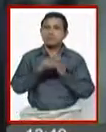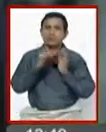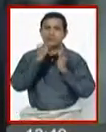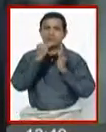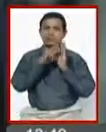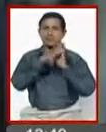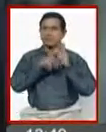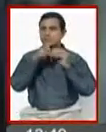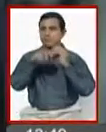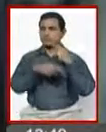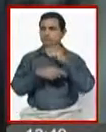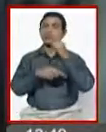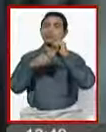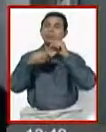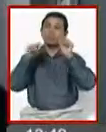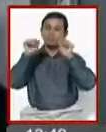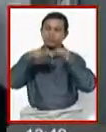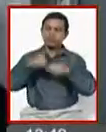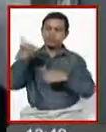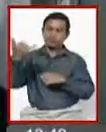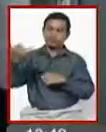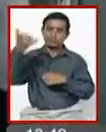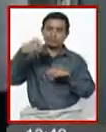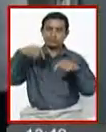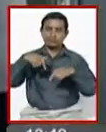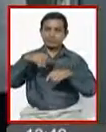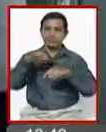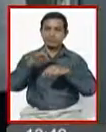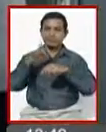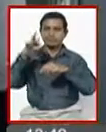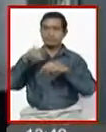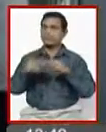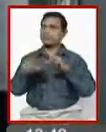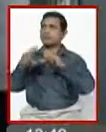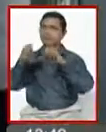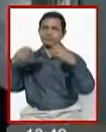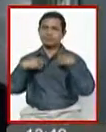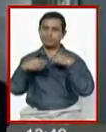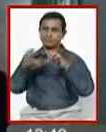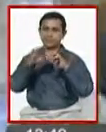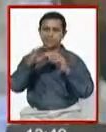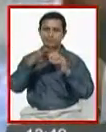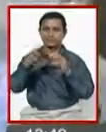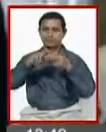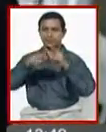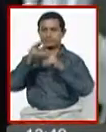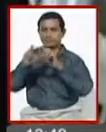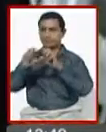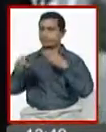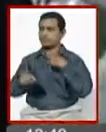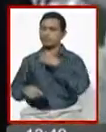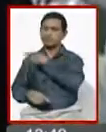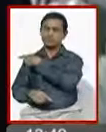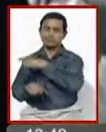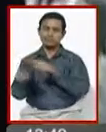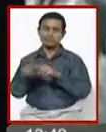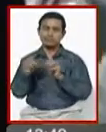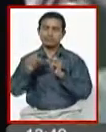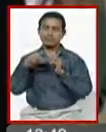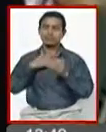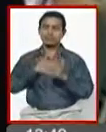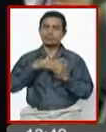imágenes de esta señora. Pueden llamar acá a Joyería París al 334-9002 o al